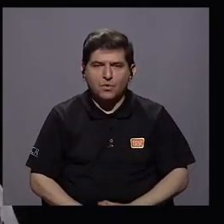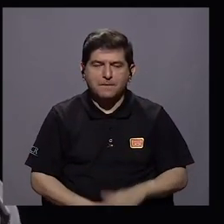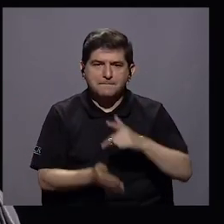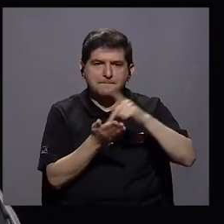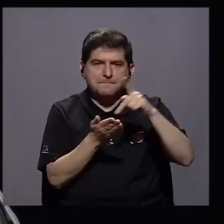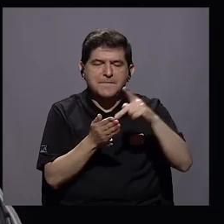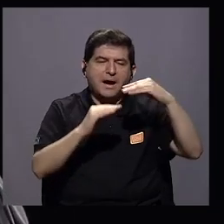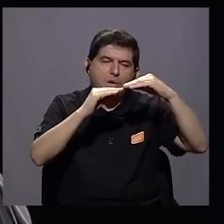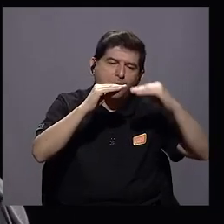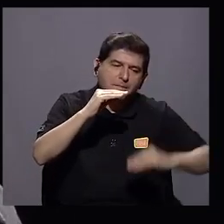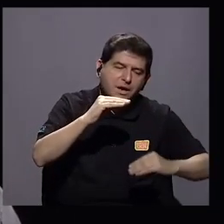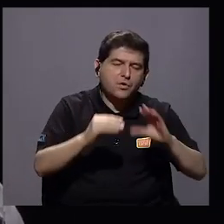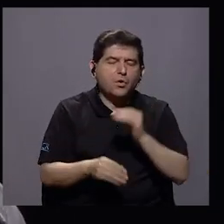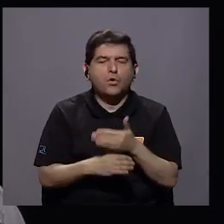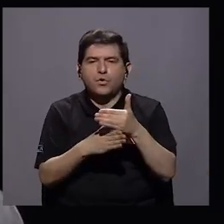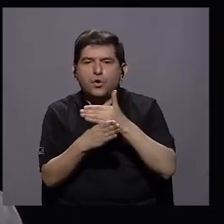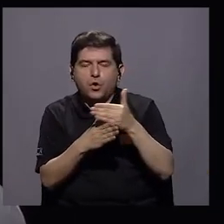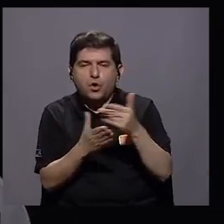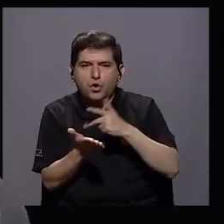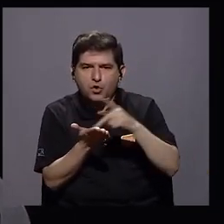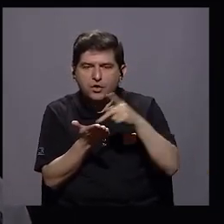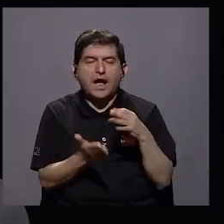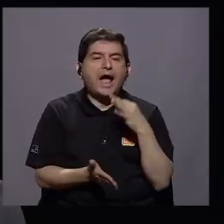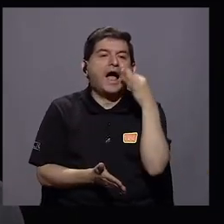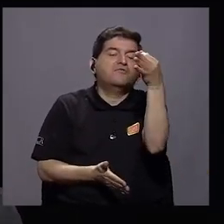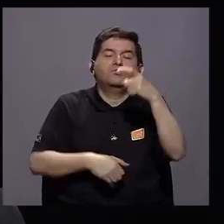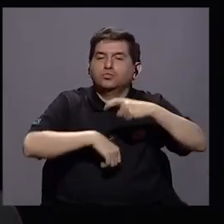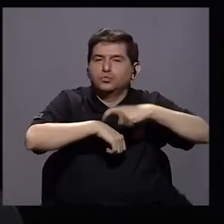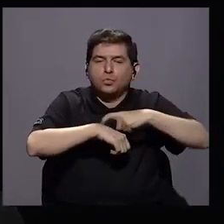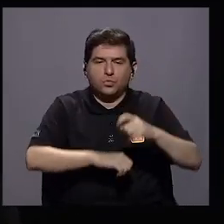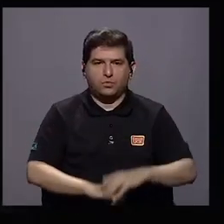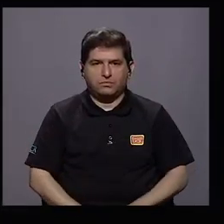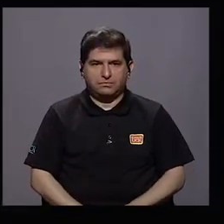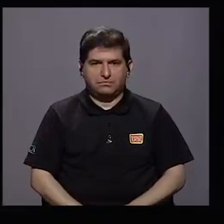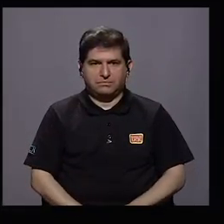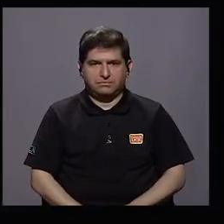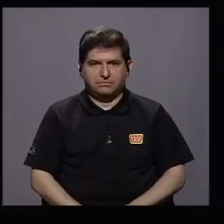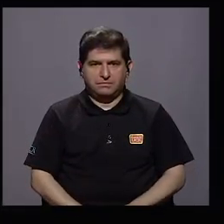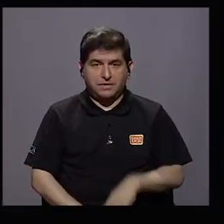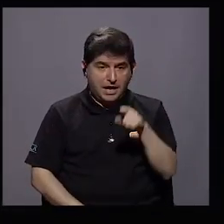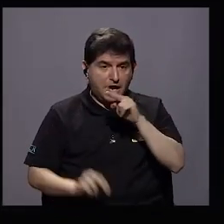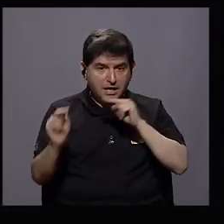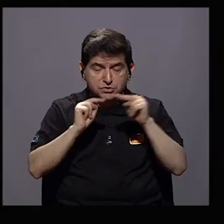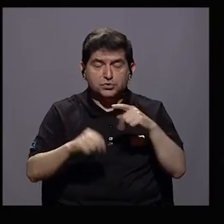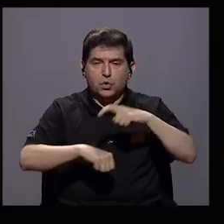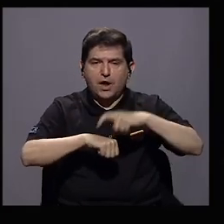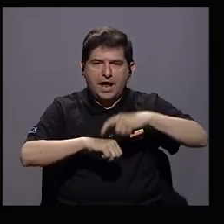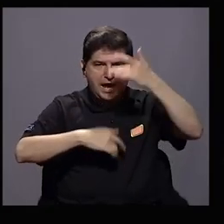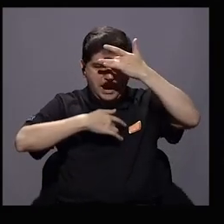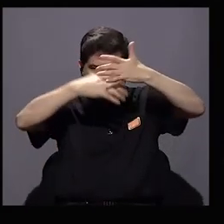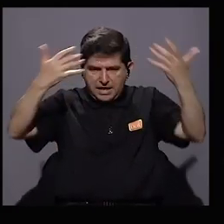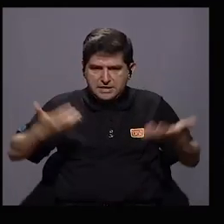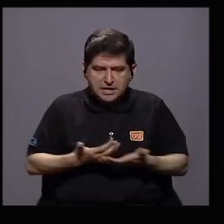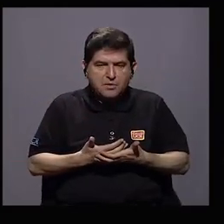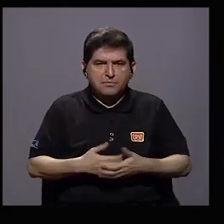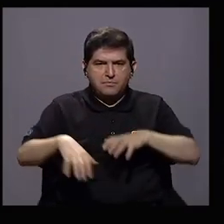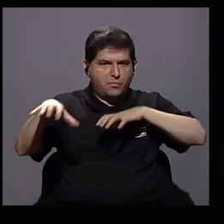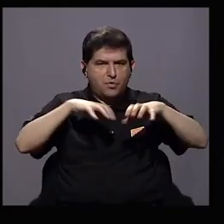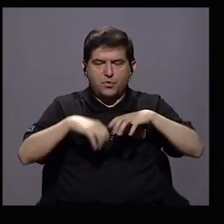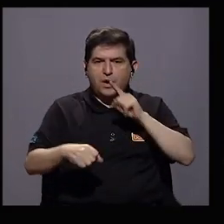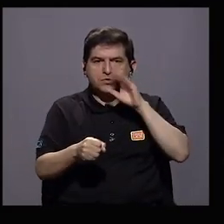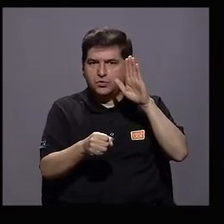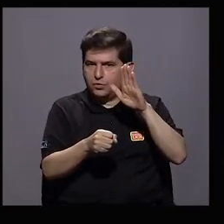el pago fuera inferior o que se repartiera el pago para el futuro en algún momento. Eso se negoció en media pandemia y no ha sido un acto que